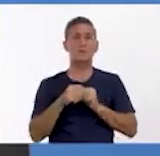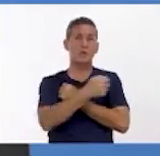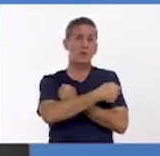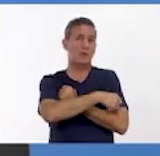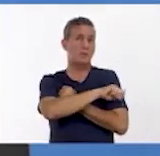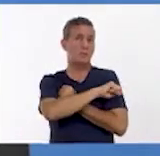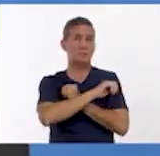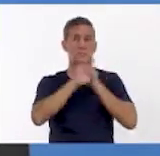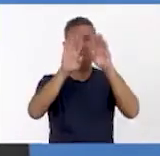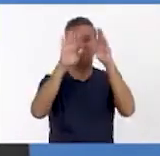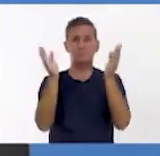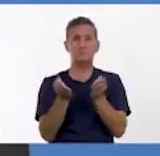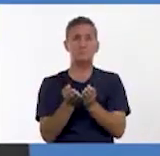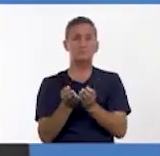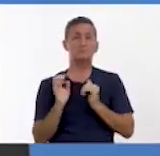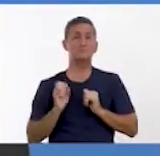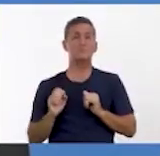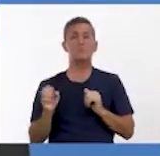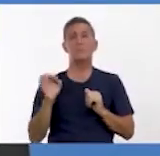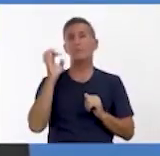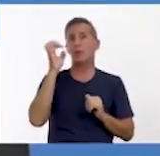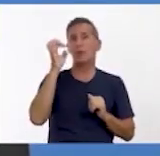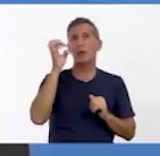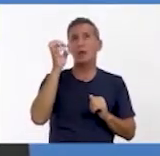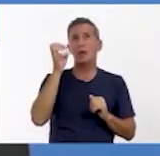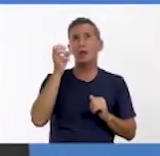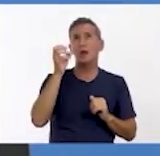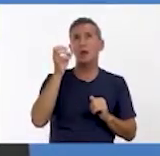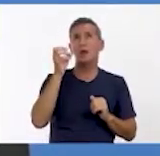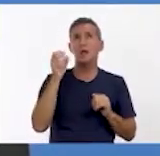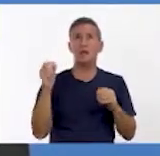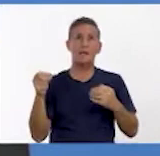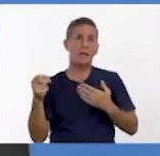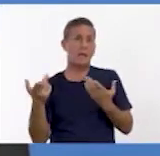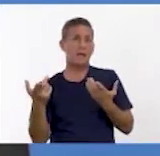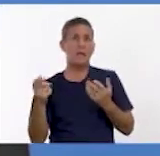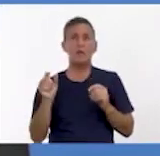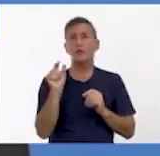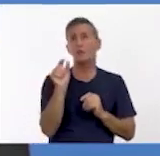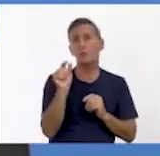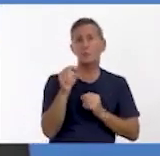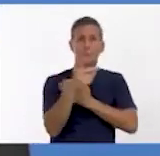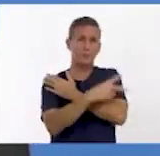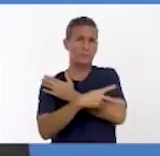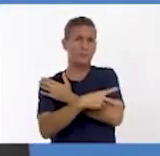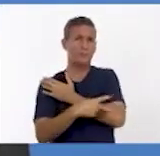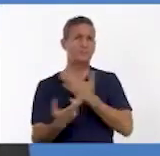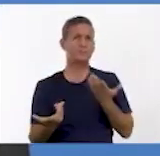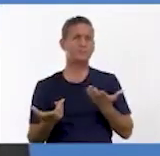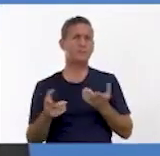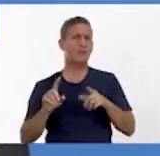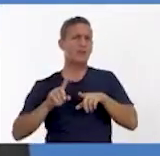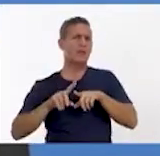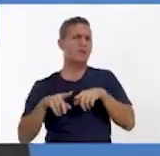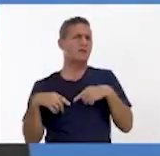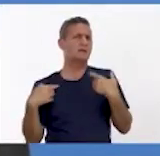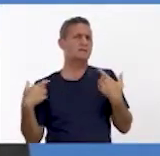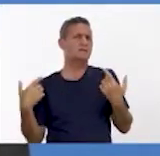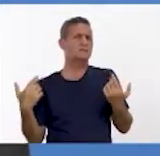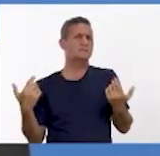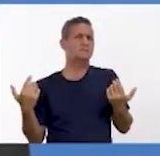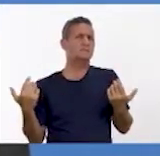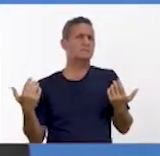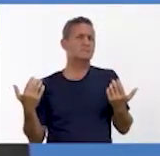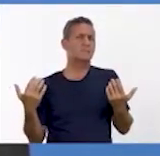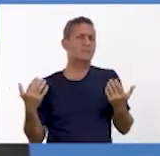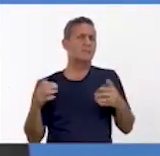países. Bien, o sea, sin embargo, ¿qué pasa cuando hablamos de la producción? ¿Qué pasa cuando